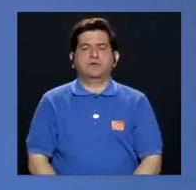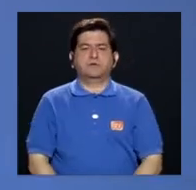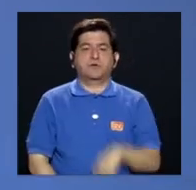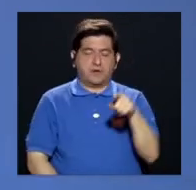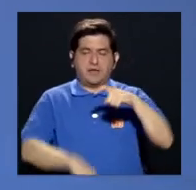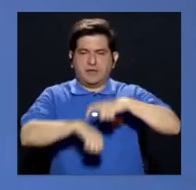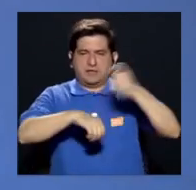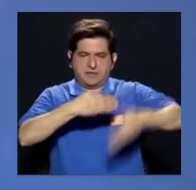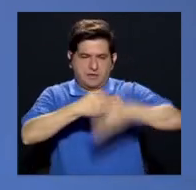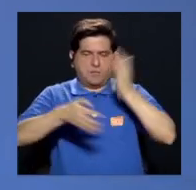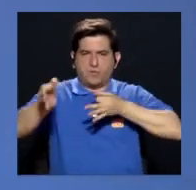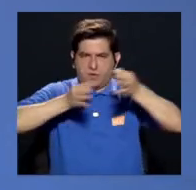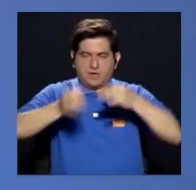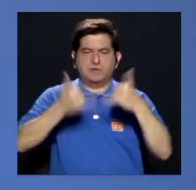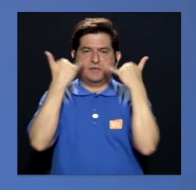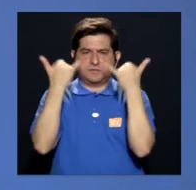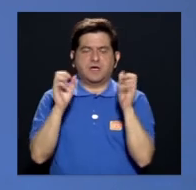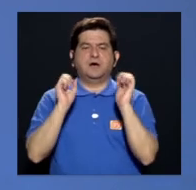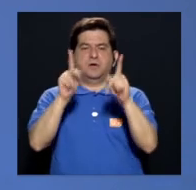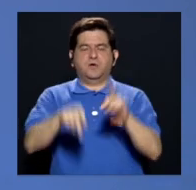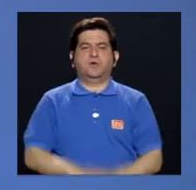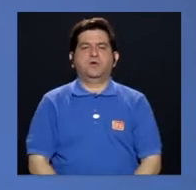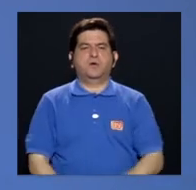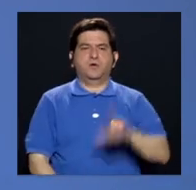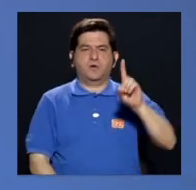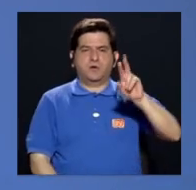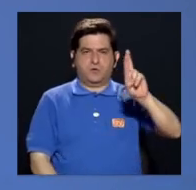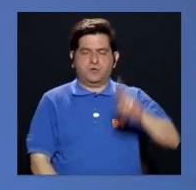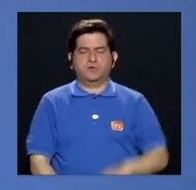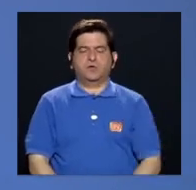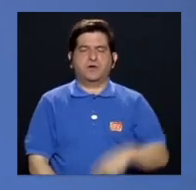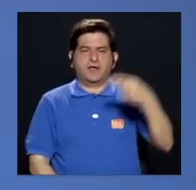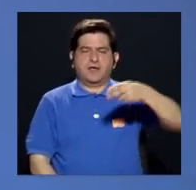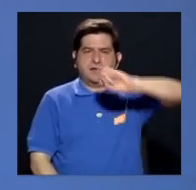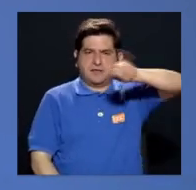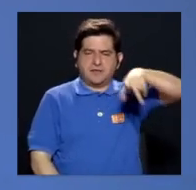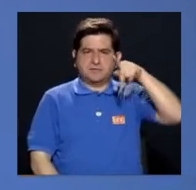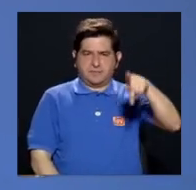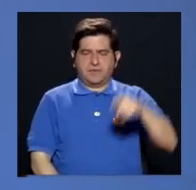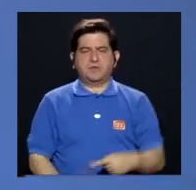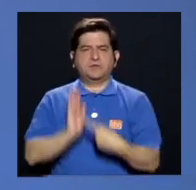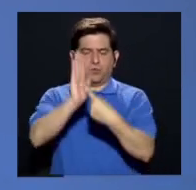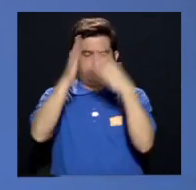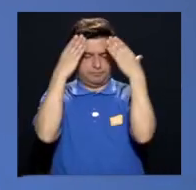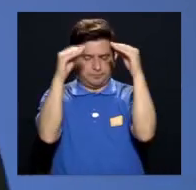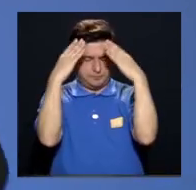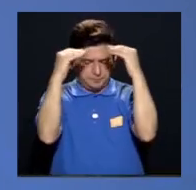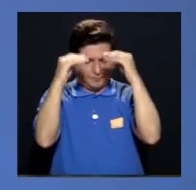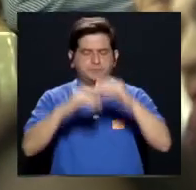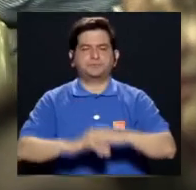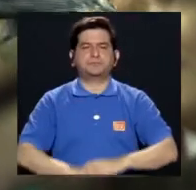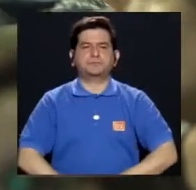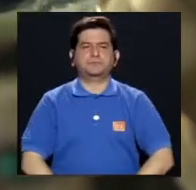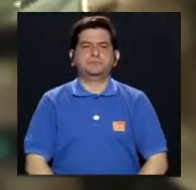periodo indicado. Le cedo la palabra al doctor Henning Jensen Pennington para la presentación de este informe.